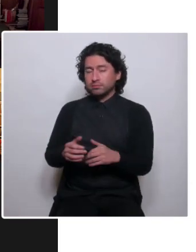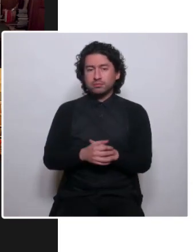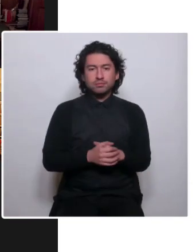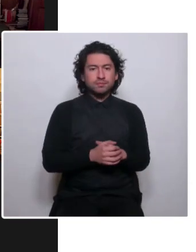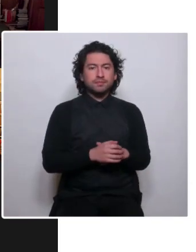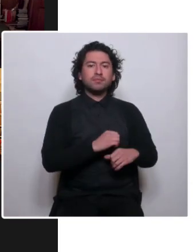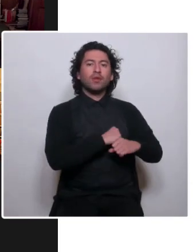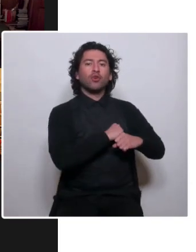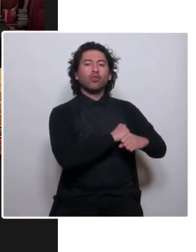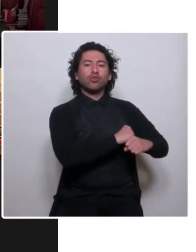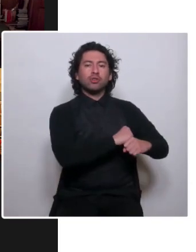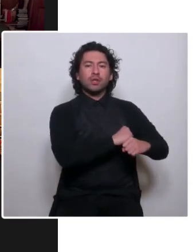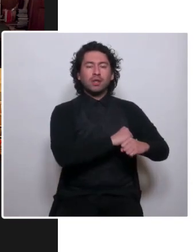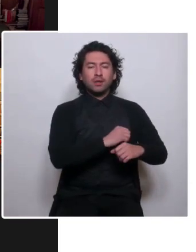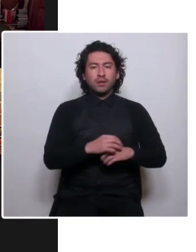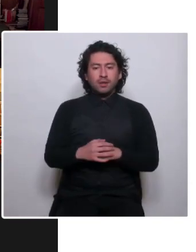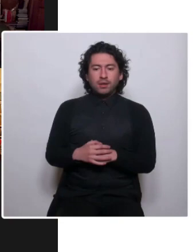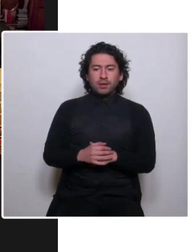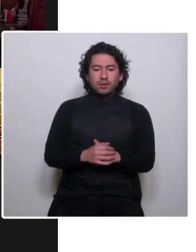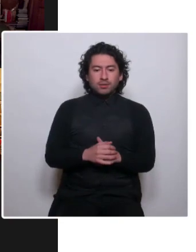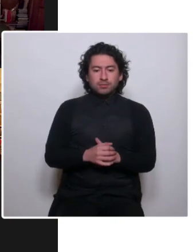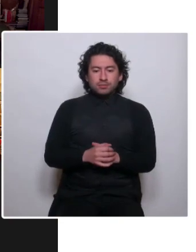En contra, señor secretario.